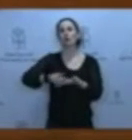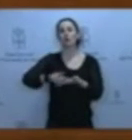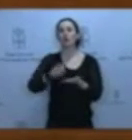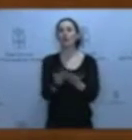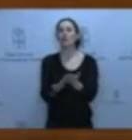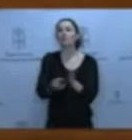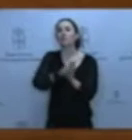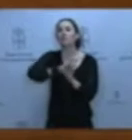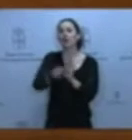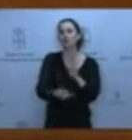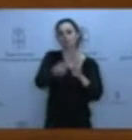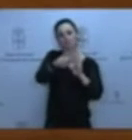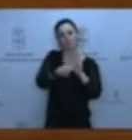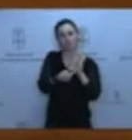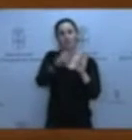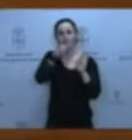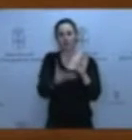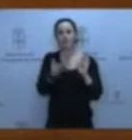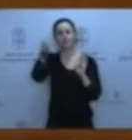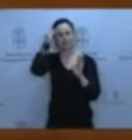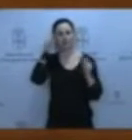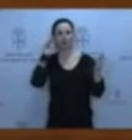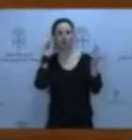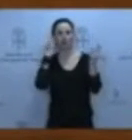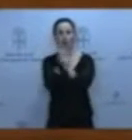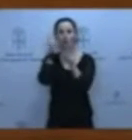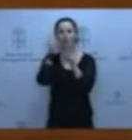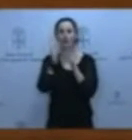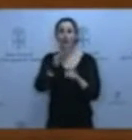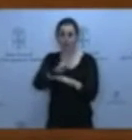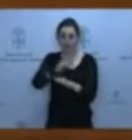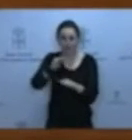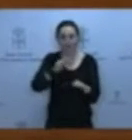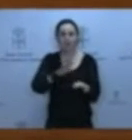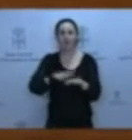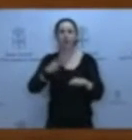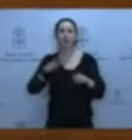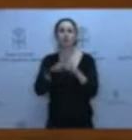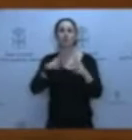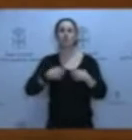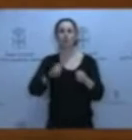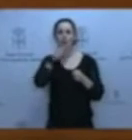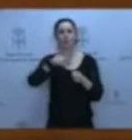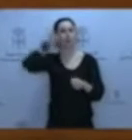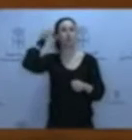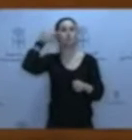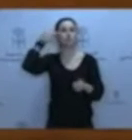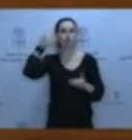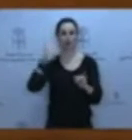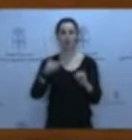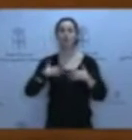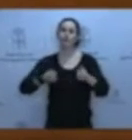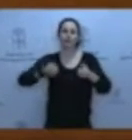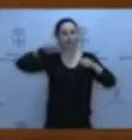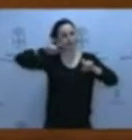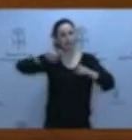ley. Creemos que no se puede estar en contra de dotar más recursos a dispositivos sociosanitarios que tratan a las personas con riesgo de suicidio. Sanidad, educación,